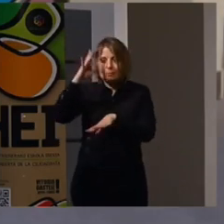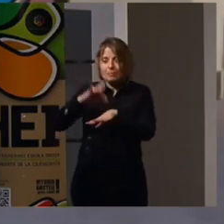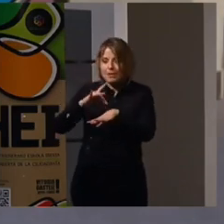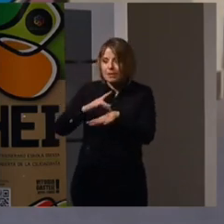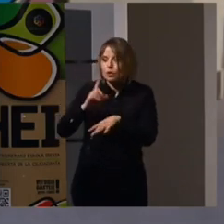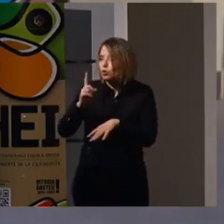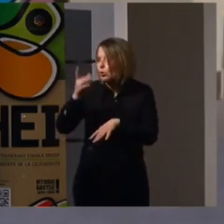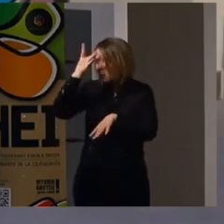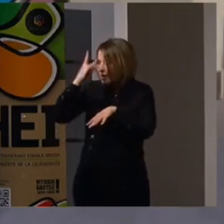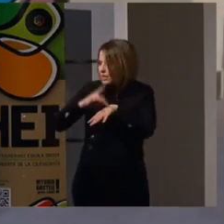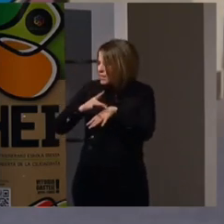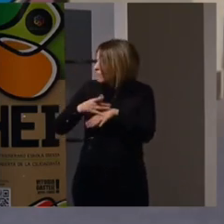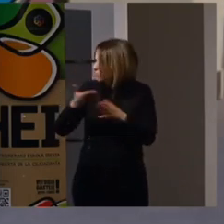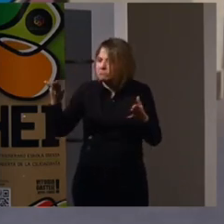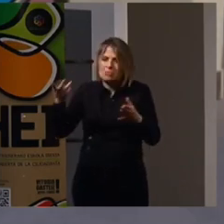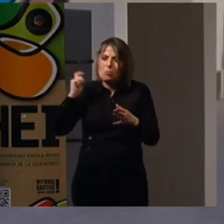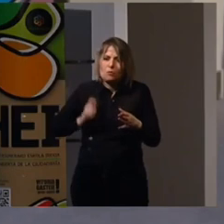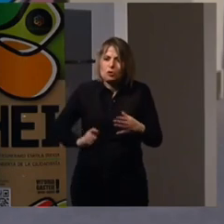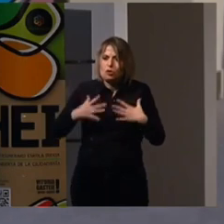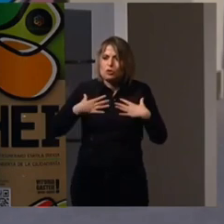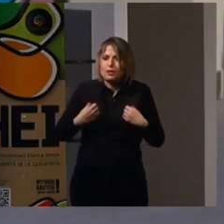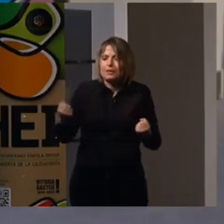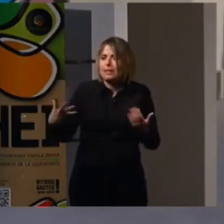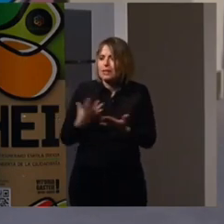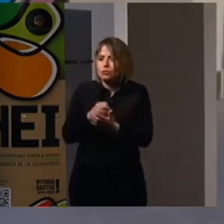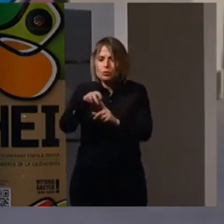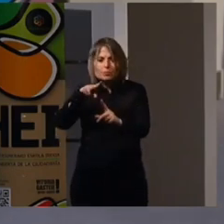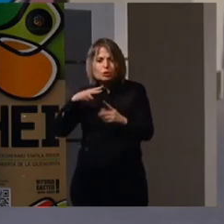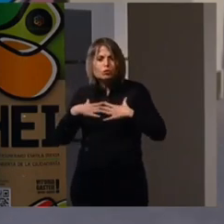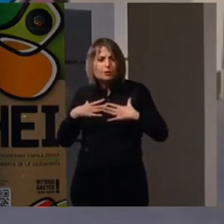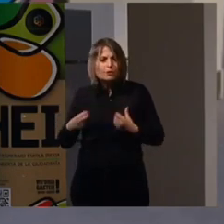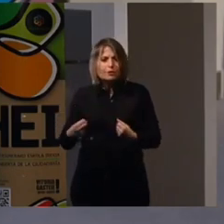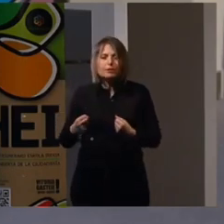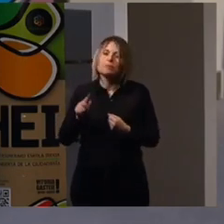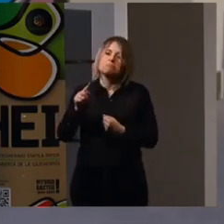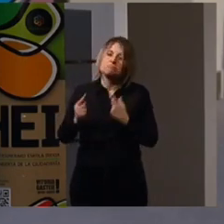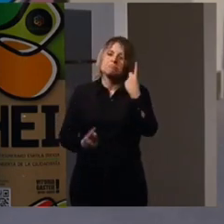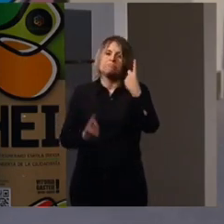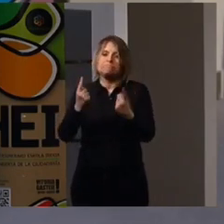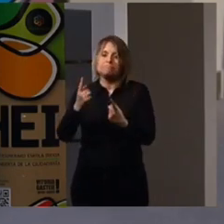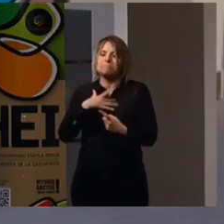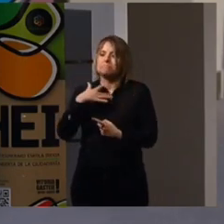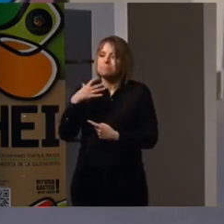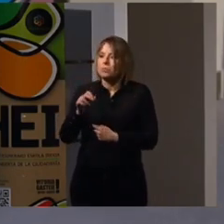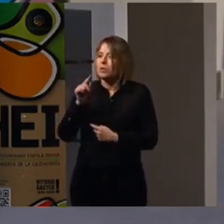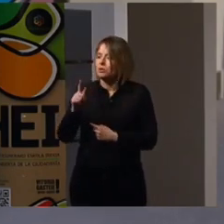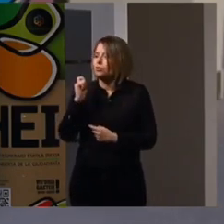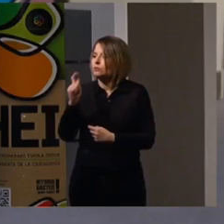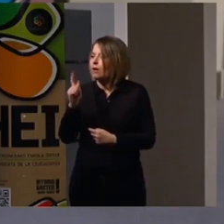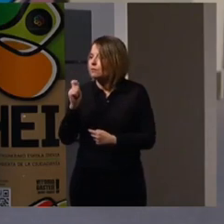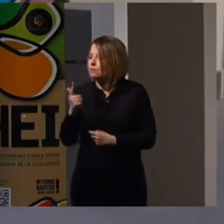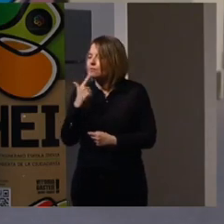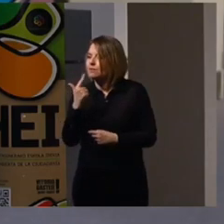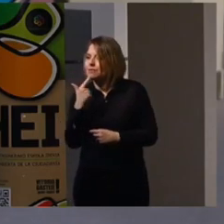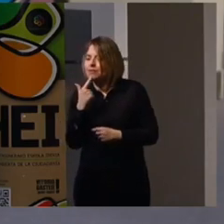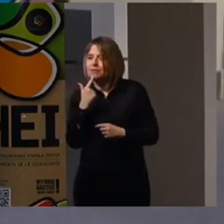no solo de la medicina, de la enfermería, o sea, de todas las profesiones sanitarias y de toda la mirada sanitaria, Hay posiciones que, pues esto se dice siempre mucho, por